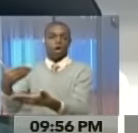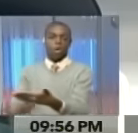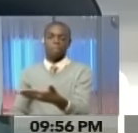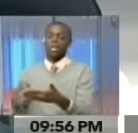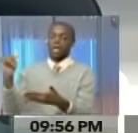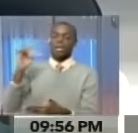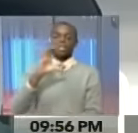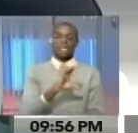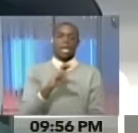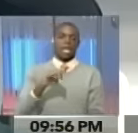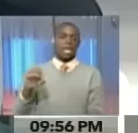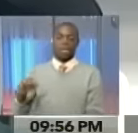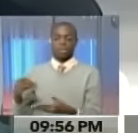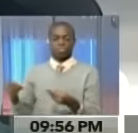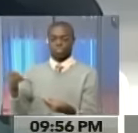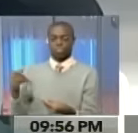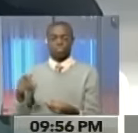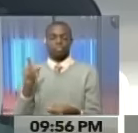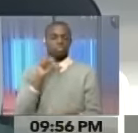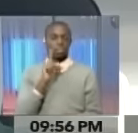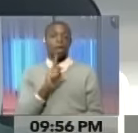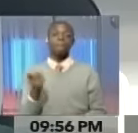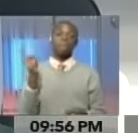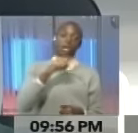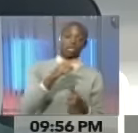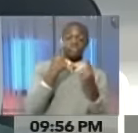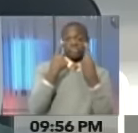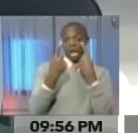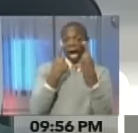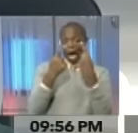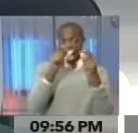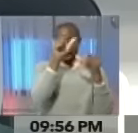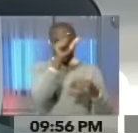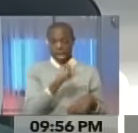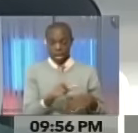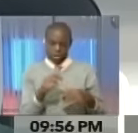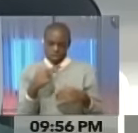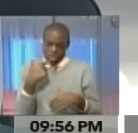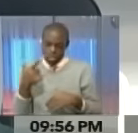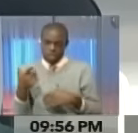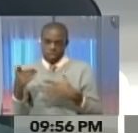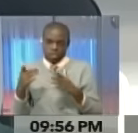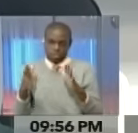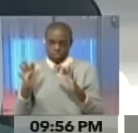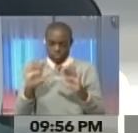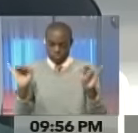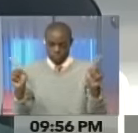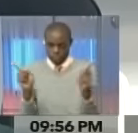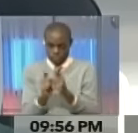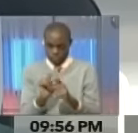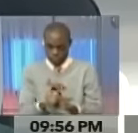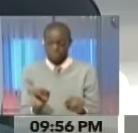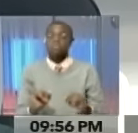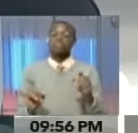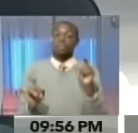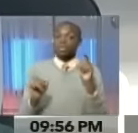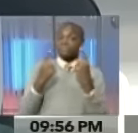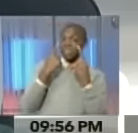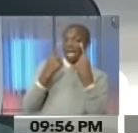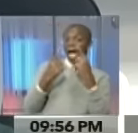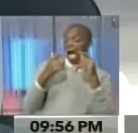Nacional electoral por eso la fiscala y con esto termina esta parte le dice a la presidenta del Consejo Nacional electoral